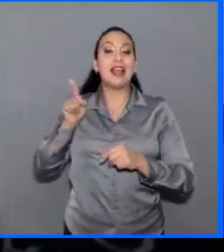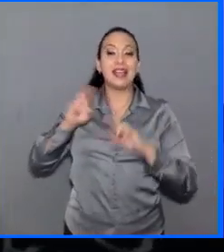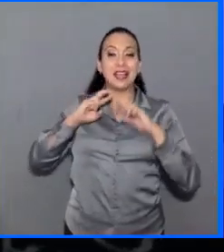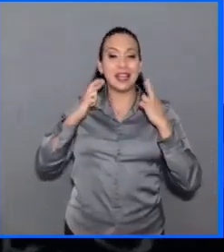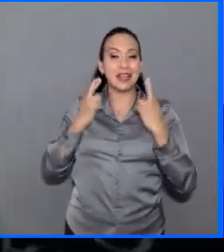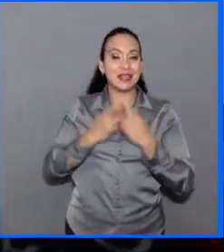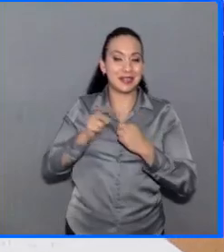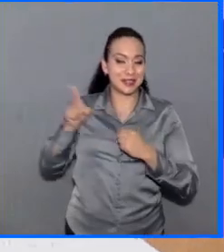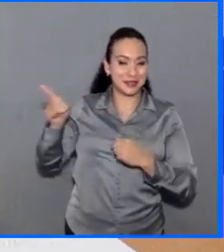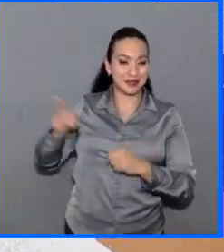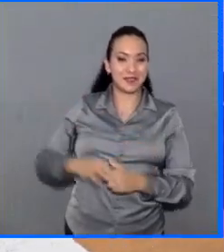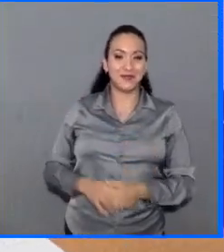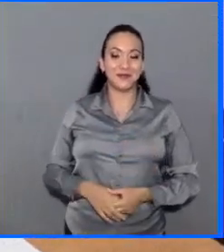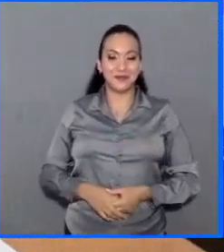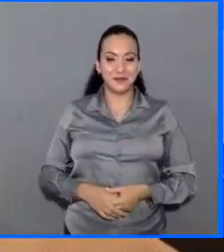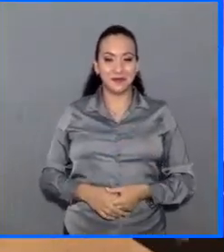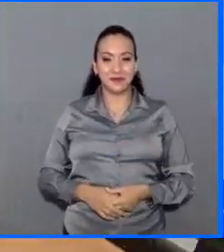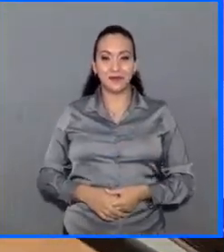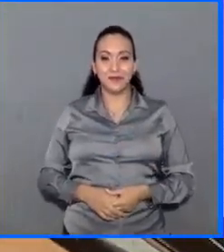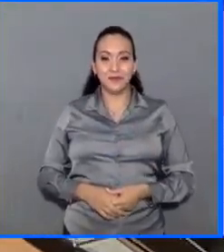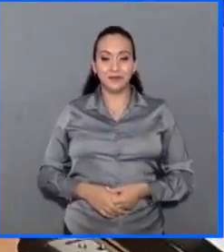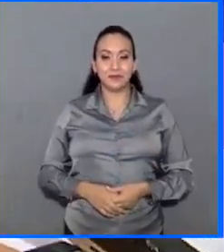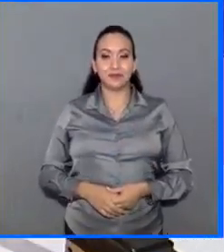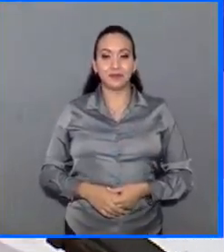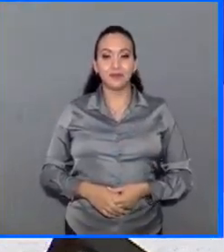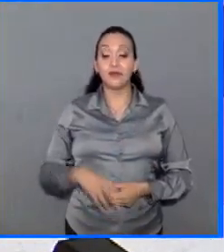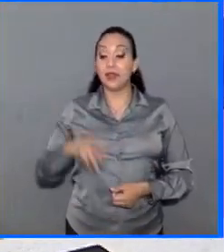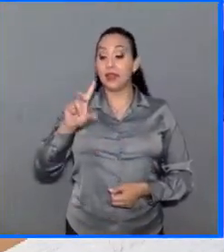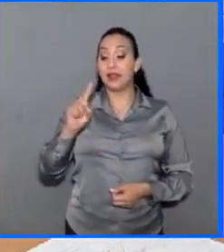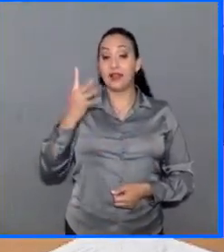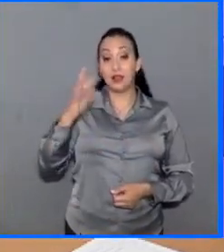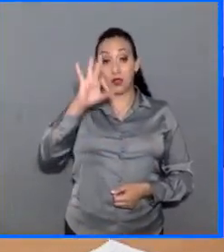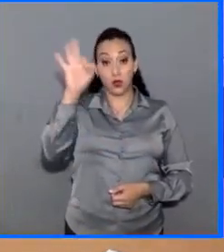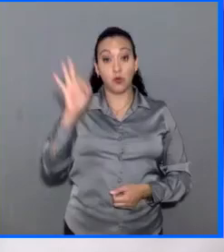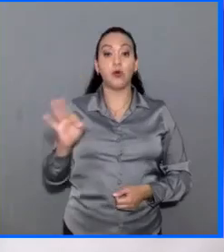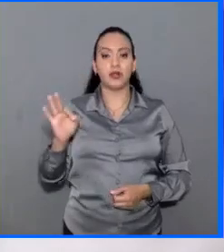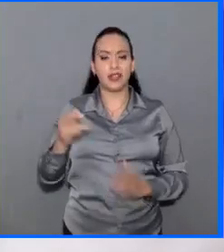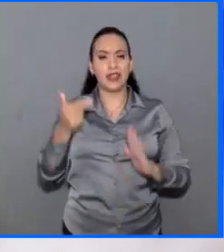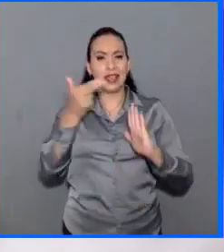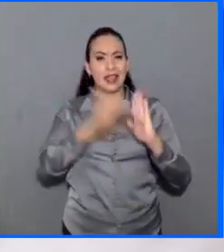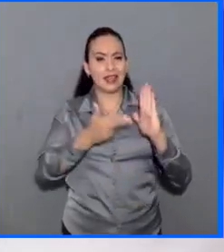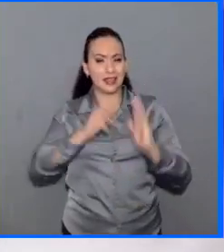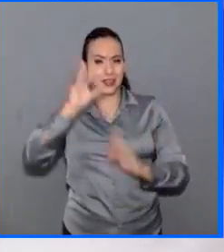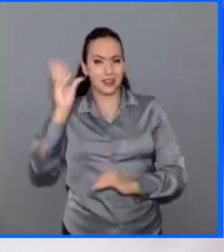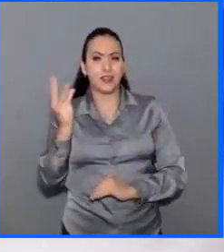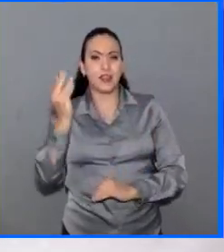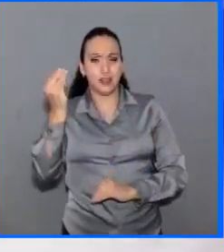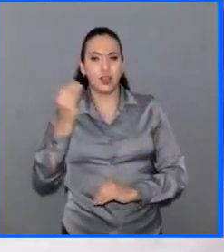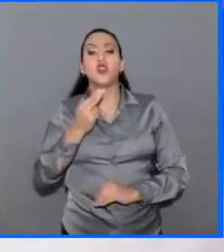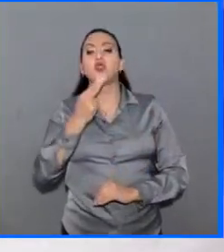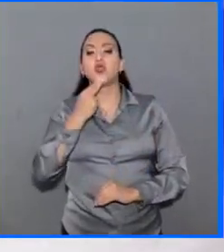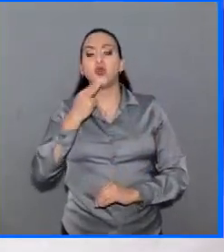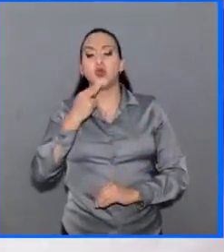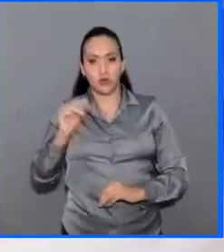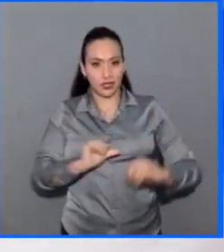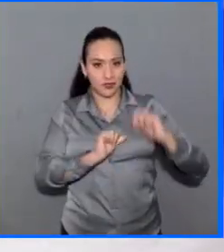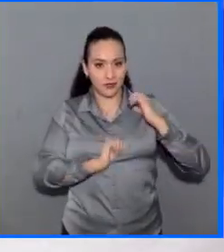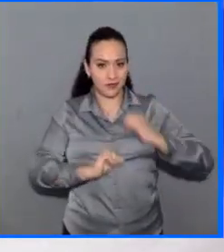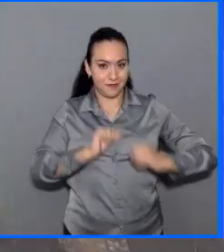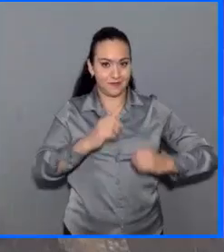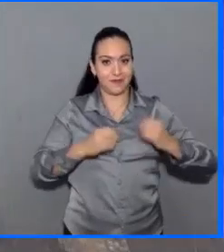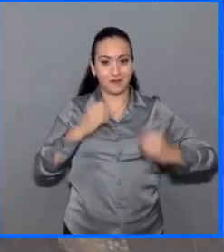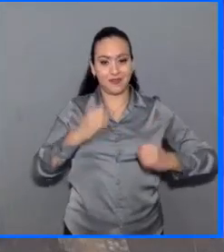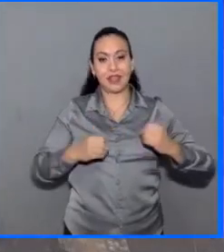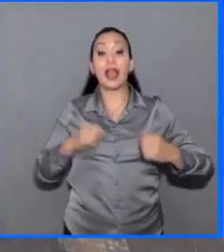iberoamericanas. El 35% de las herramientas tecnológicas usadas por los poderes judiciales en